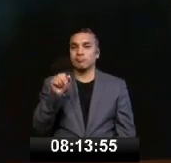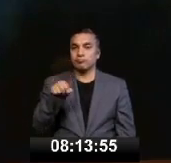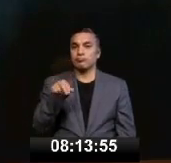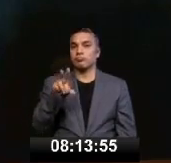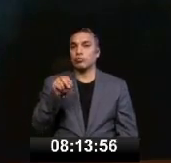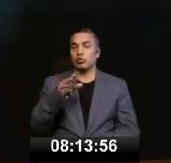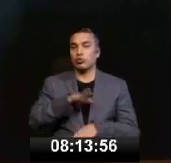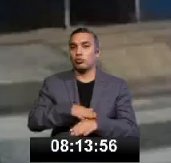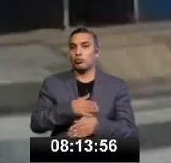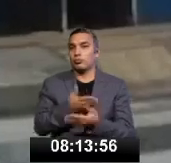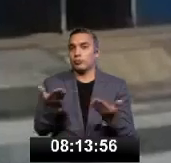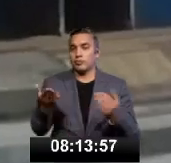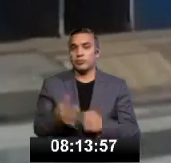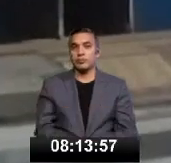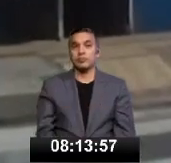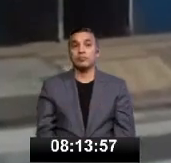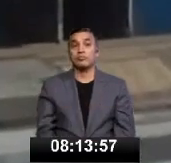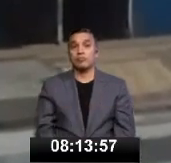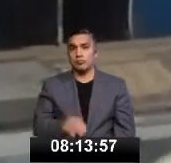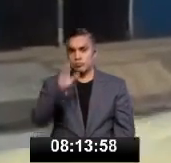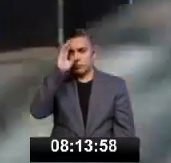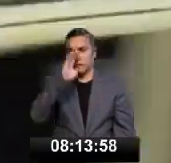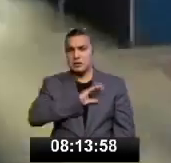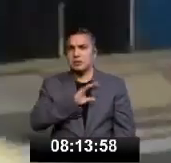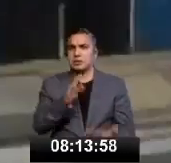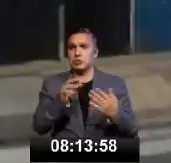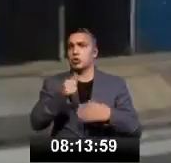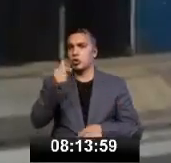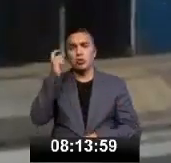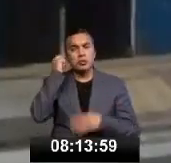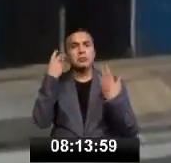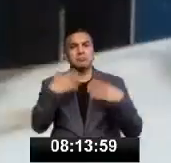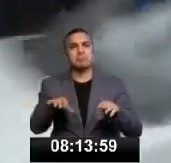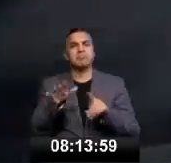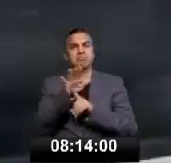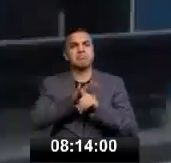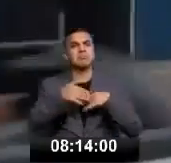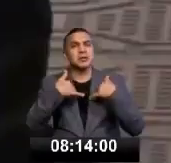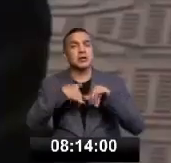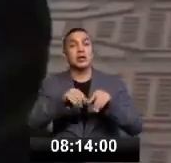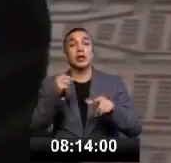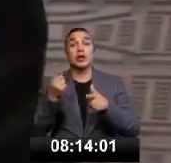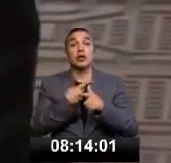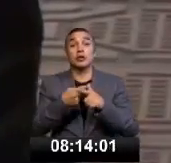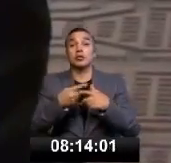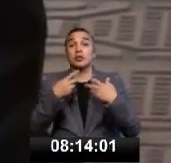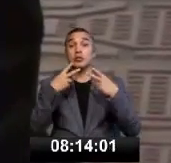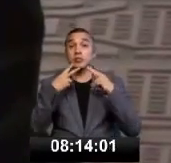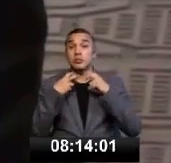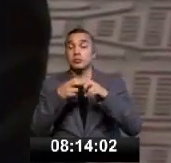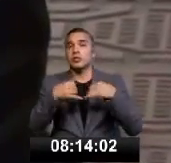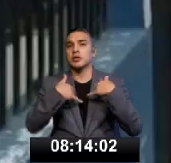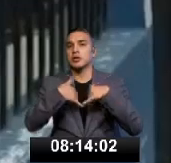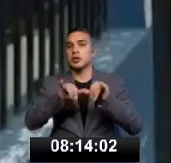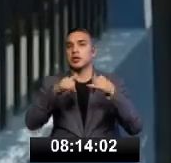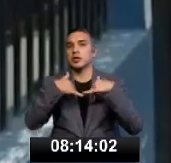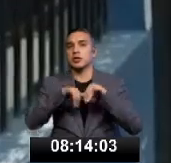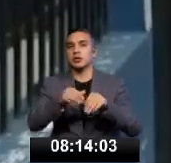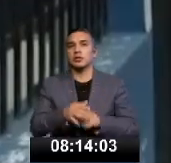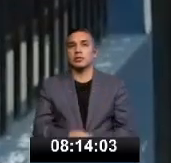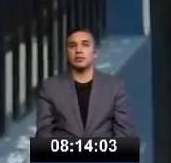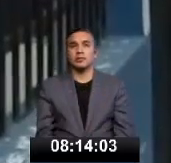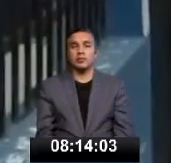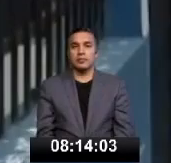en lo que corresponde a derecho. La policía presume que habrían más mujeres abusadas por el sospechoso, por lo que las investigaciones en este caso continúan.